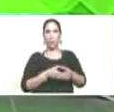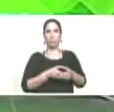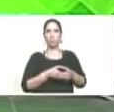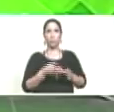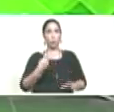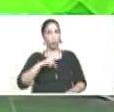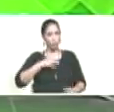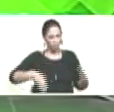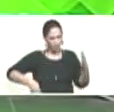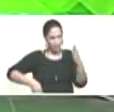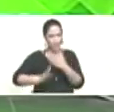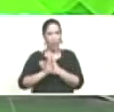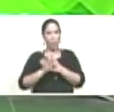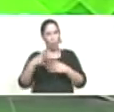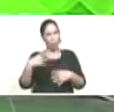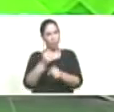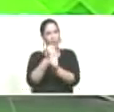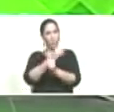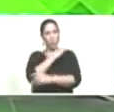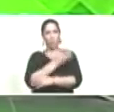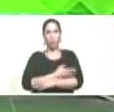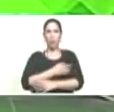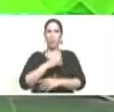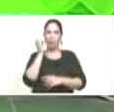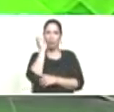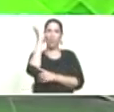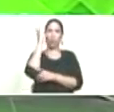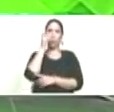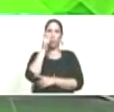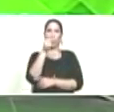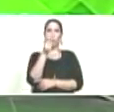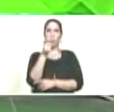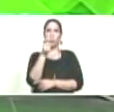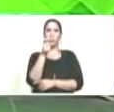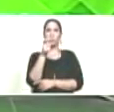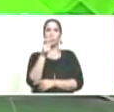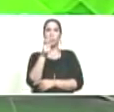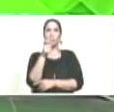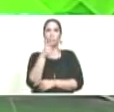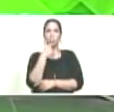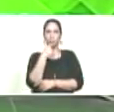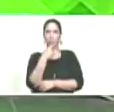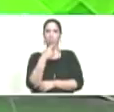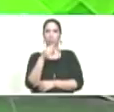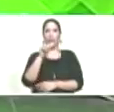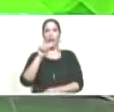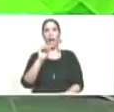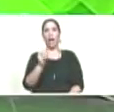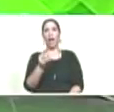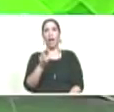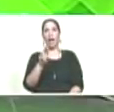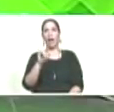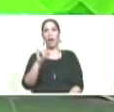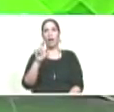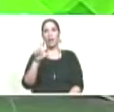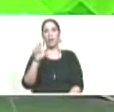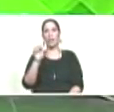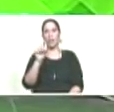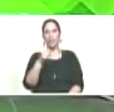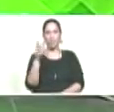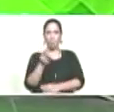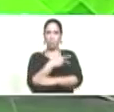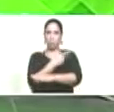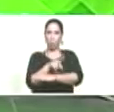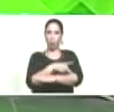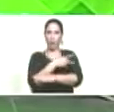Vamos, confiemos en las fuerzas creadoras del pueblo, como decía Aquiles Nazoa. Convoquemos ampliamente